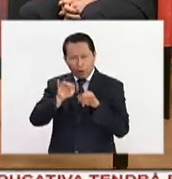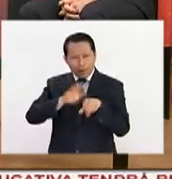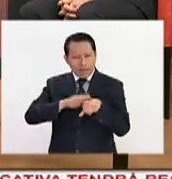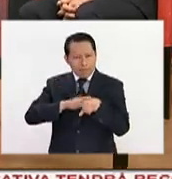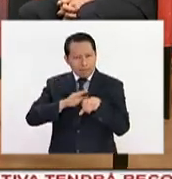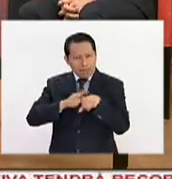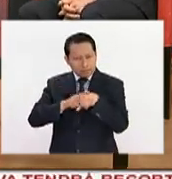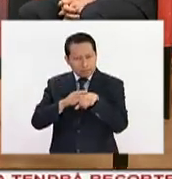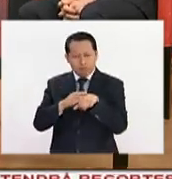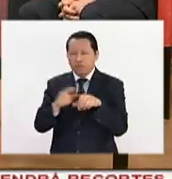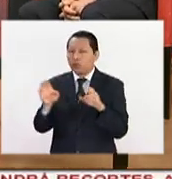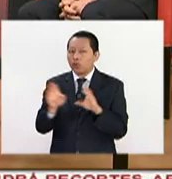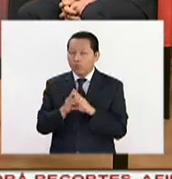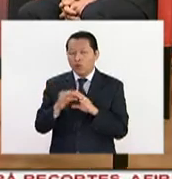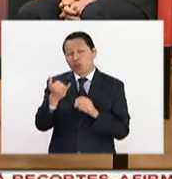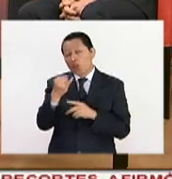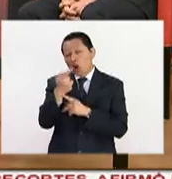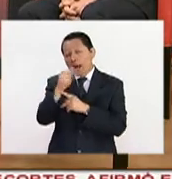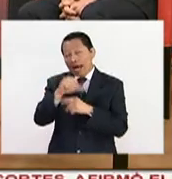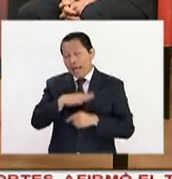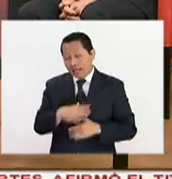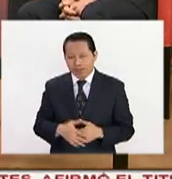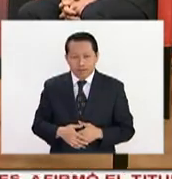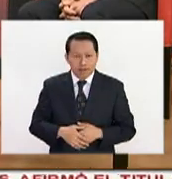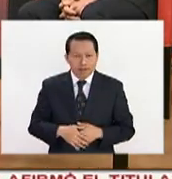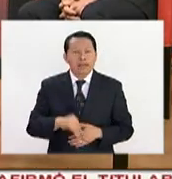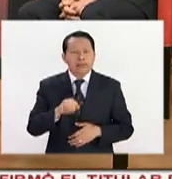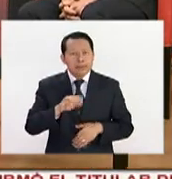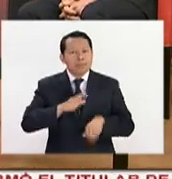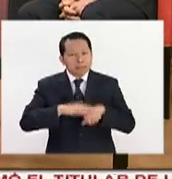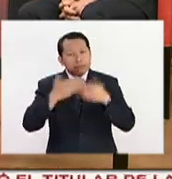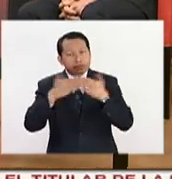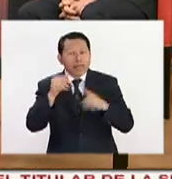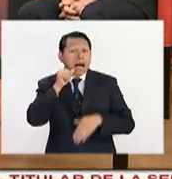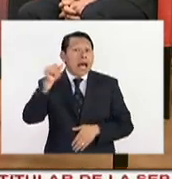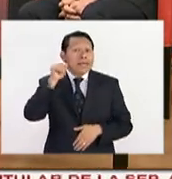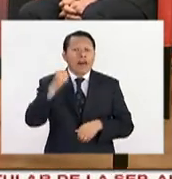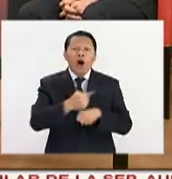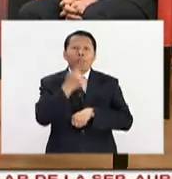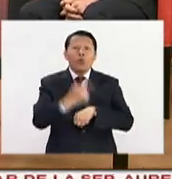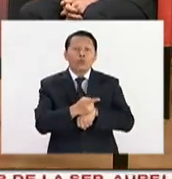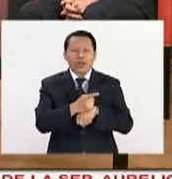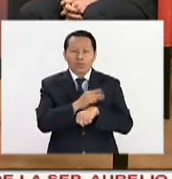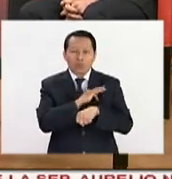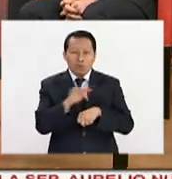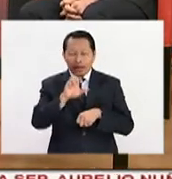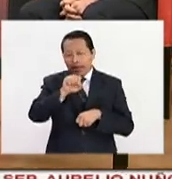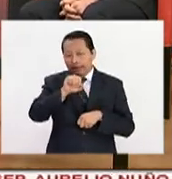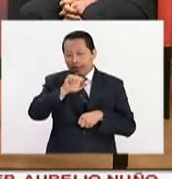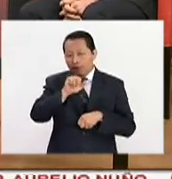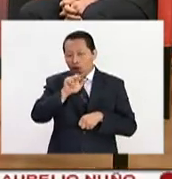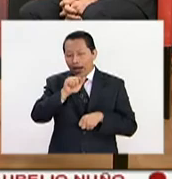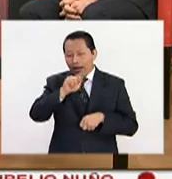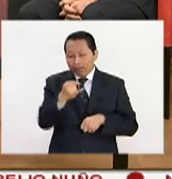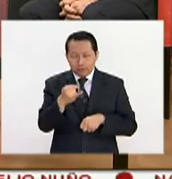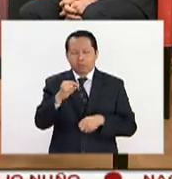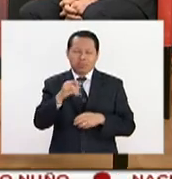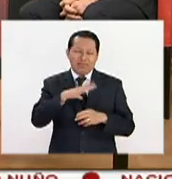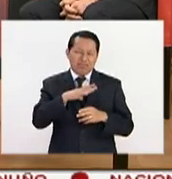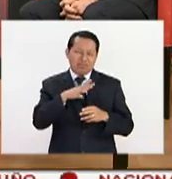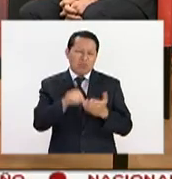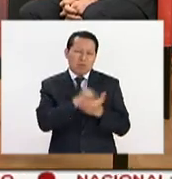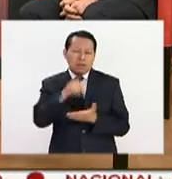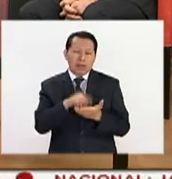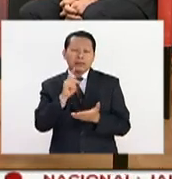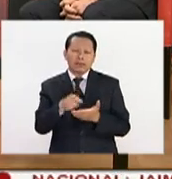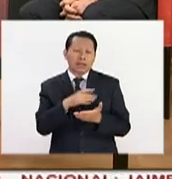más inmiscuida en el asunto del yoga. Totalmente más abiertos a esto. Ayer tuve la posibilidad de estar en Singularity U, un summit que se hace